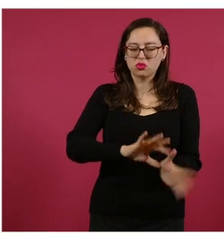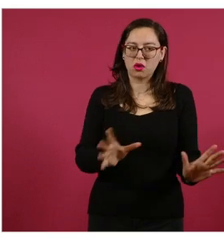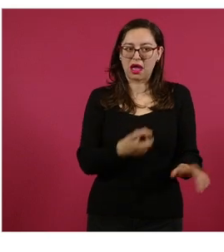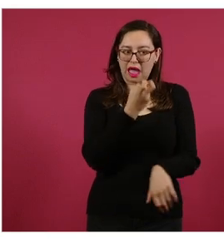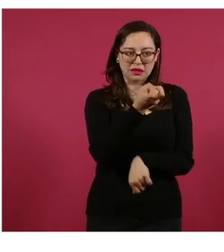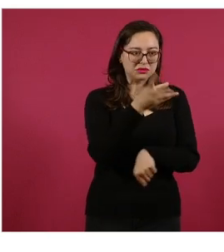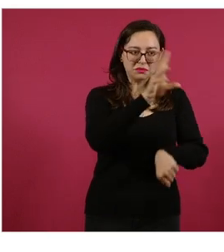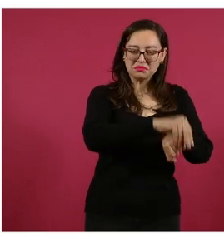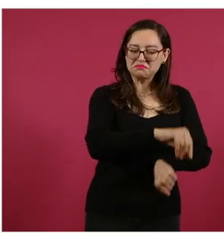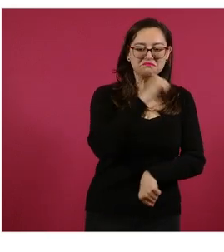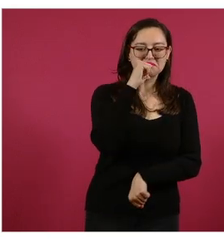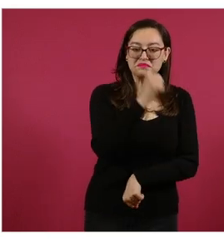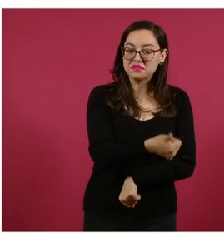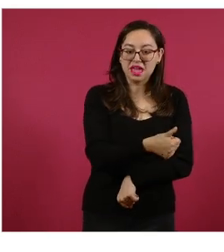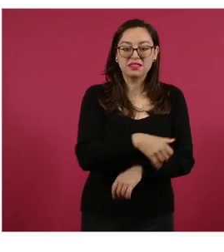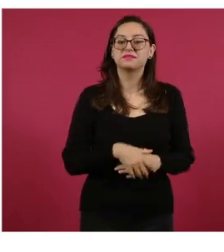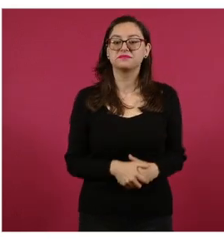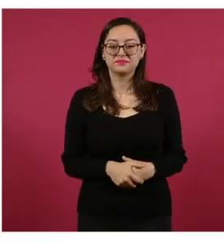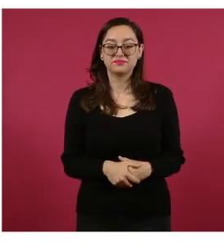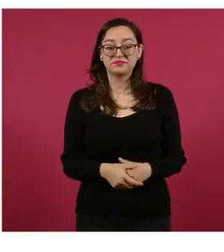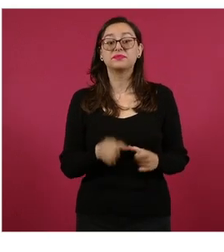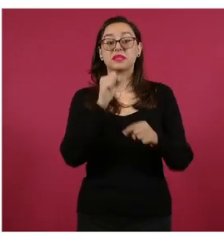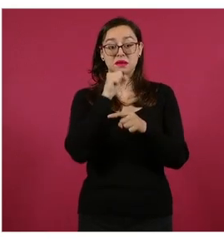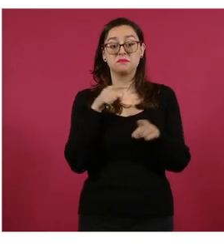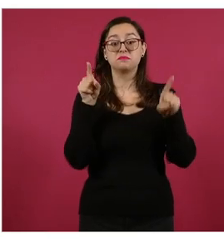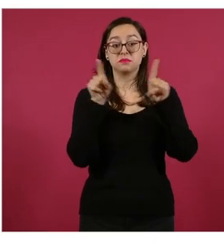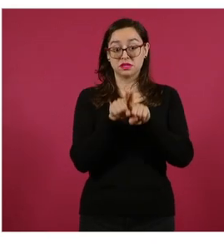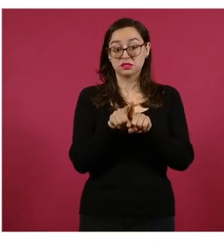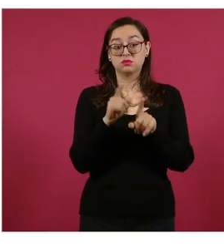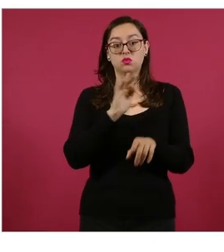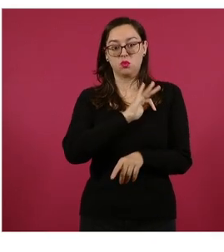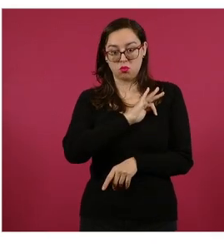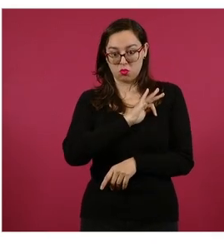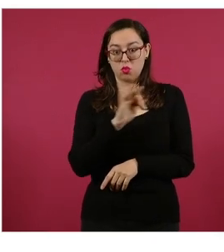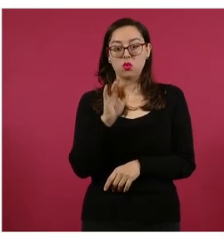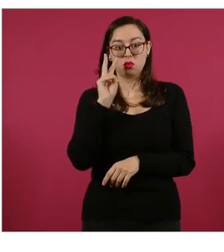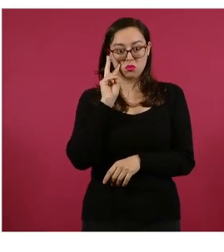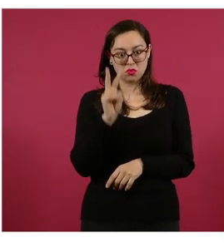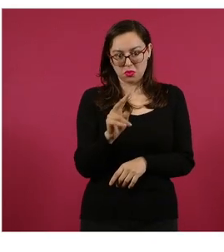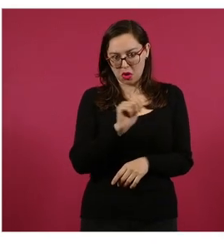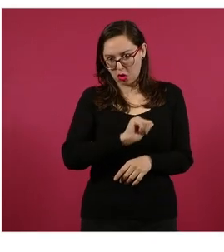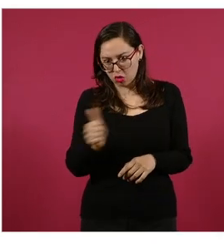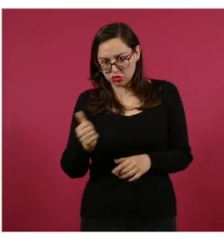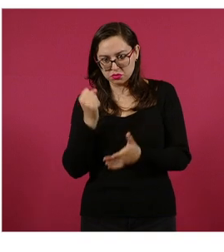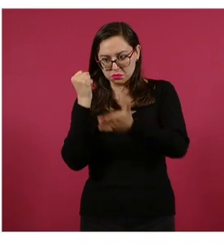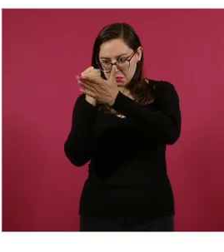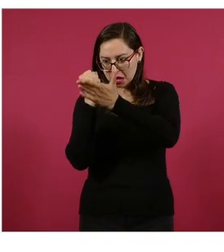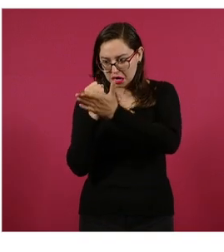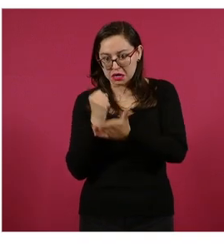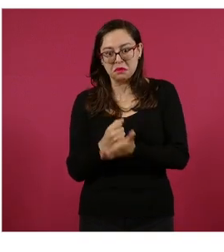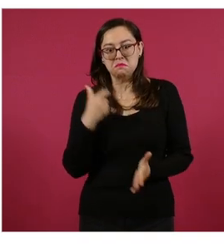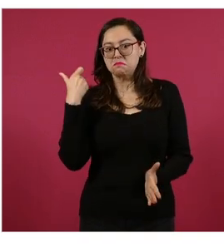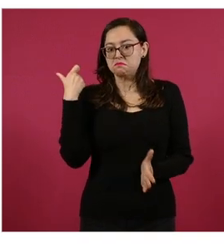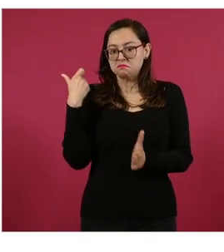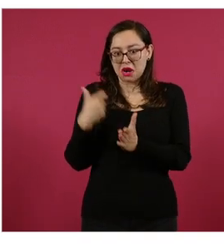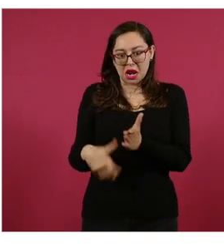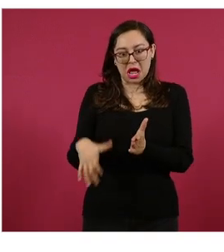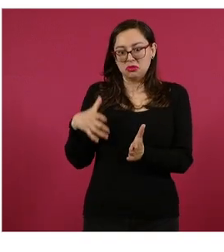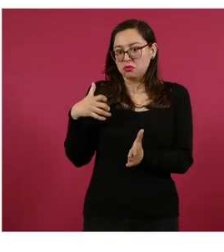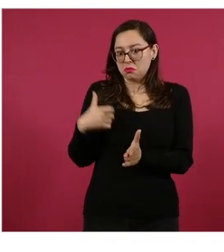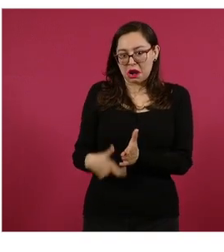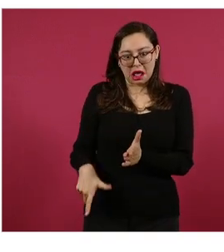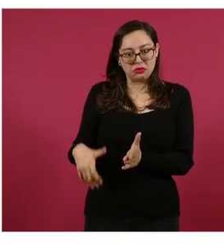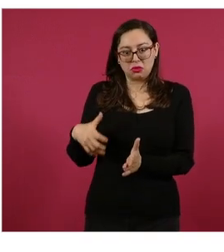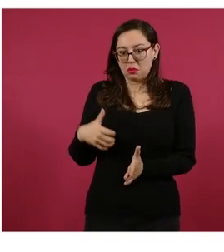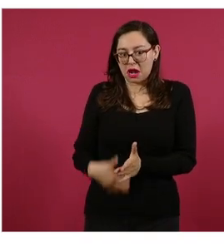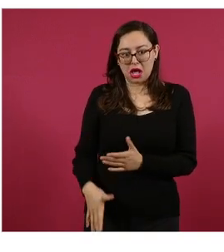Minatitlán, Brist Oil en Jalisco, una vez más, con precios por debajo de los 23 pesos. La gas en Quintana Roo, también empezamos a